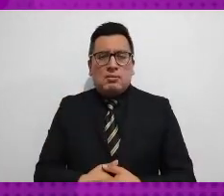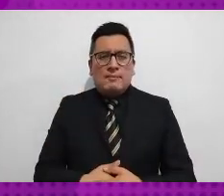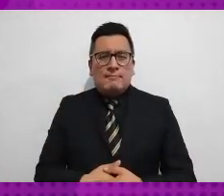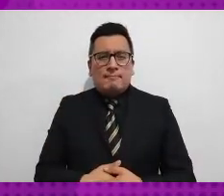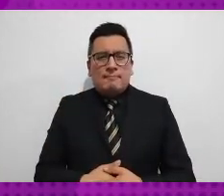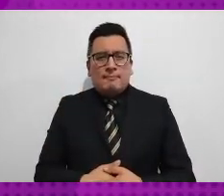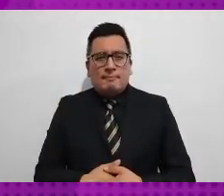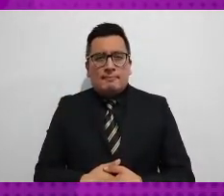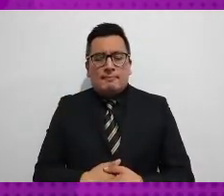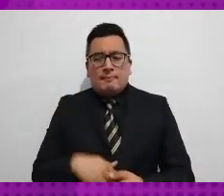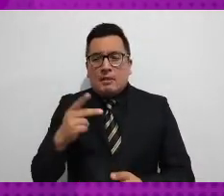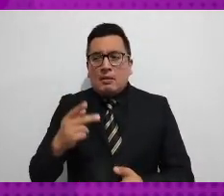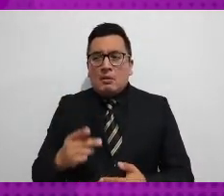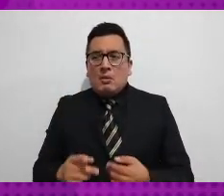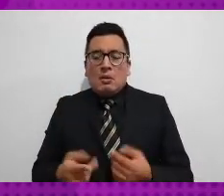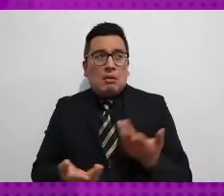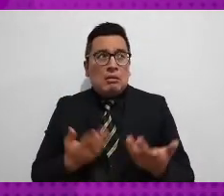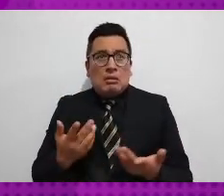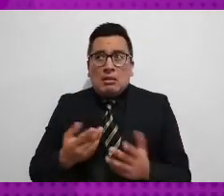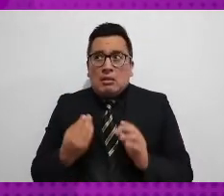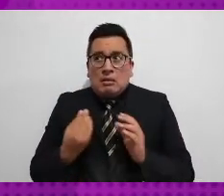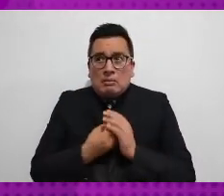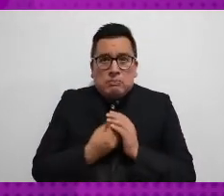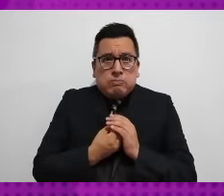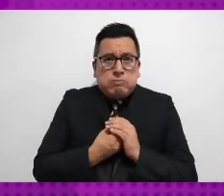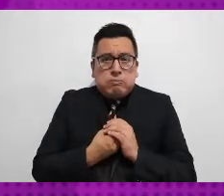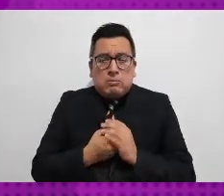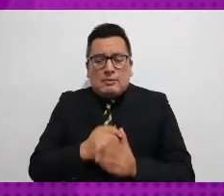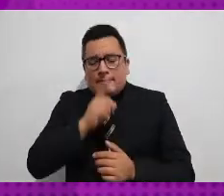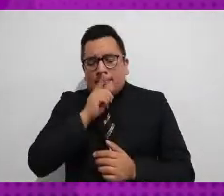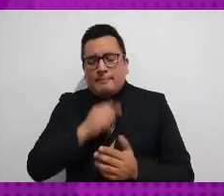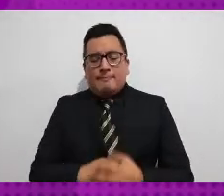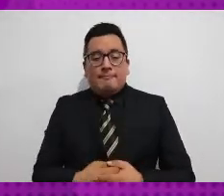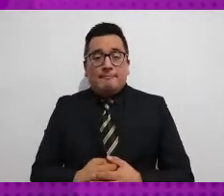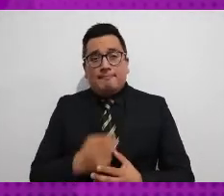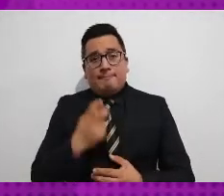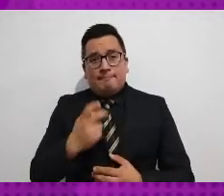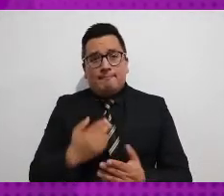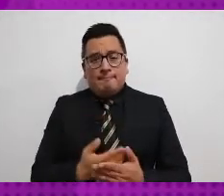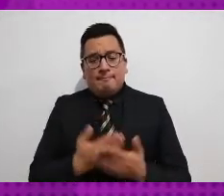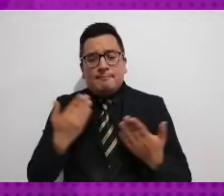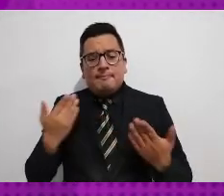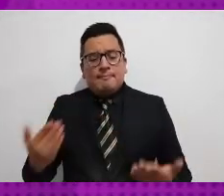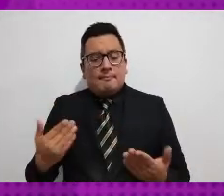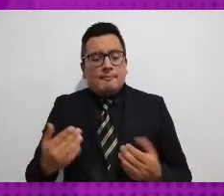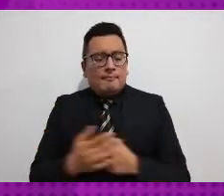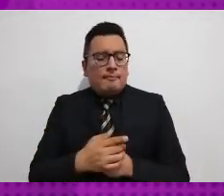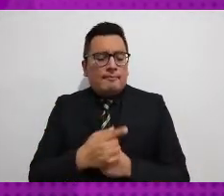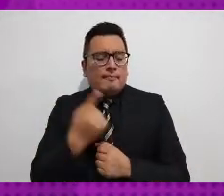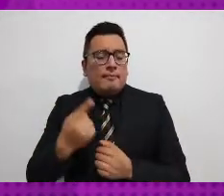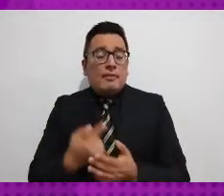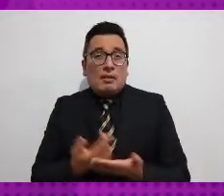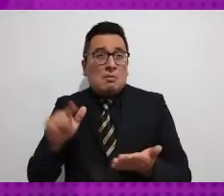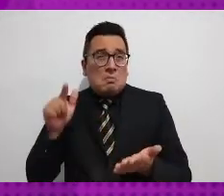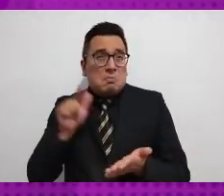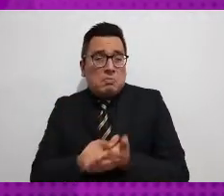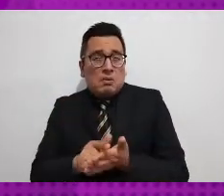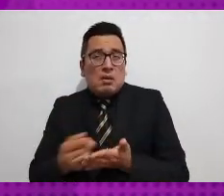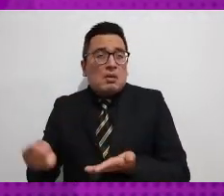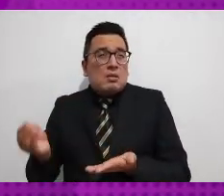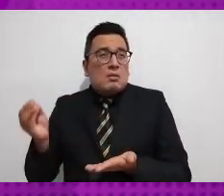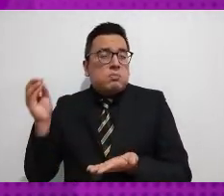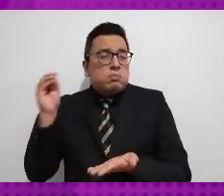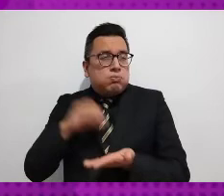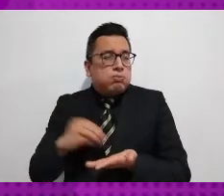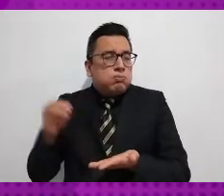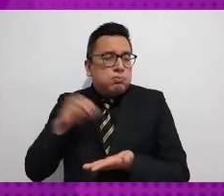el problema de esconderte, ¿no? Y yo creo que eso ha hecho que ha sido a raíz de que las leyes han venido de forma disruptiva,